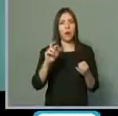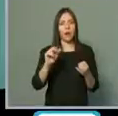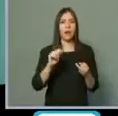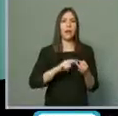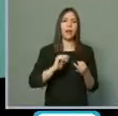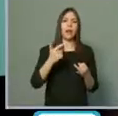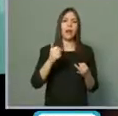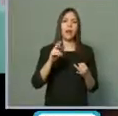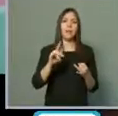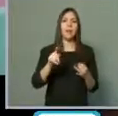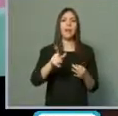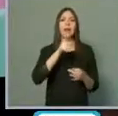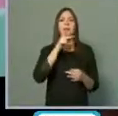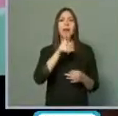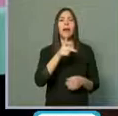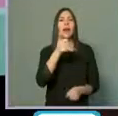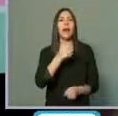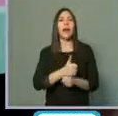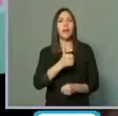de abuelita,